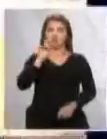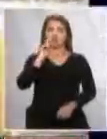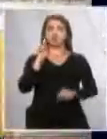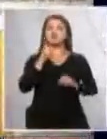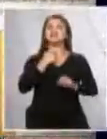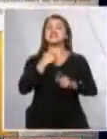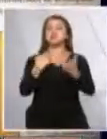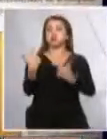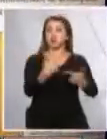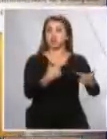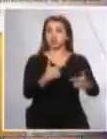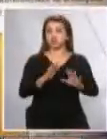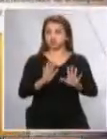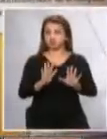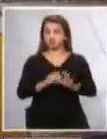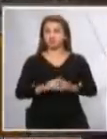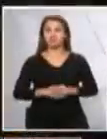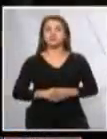político.